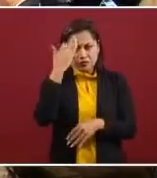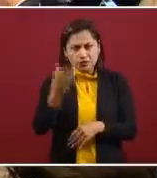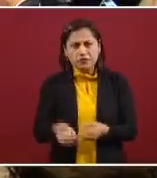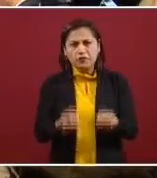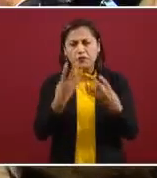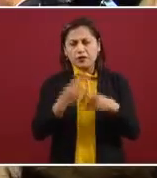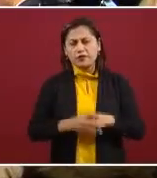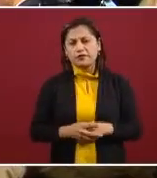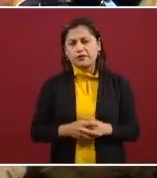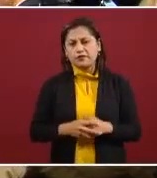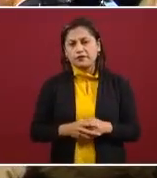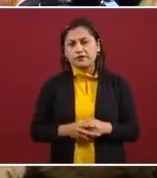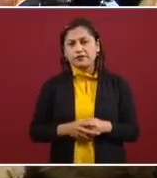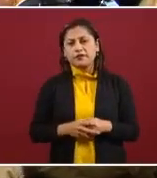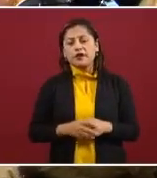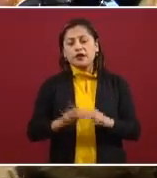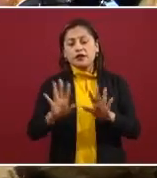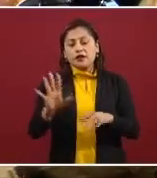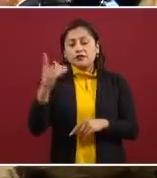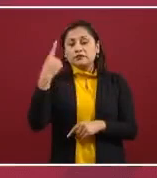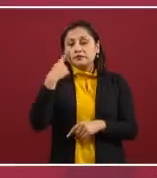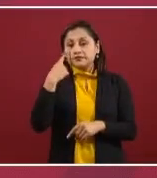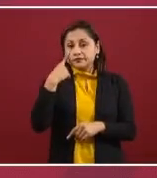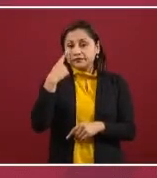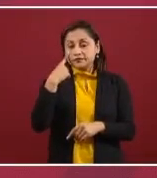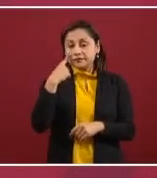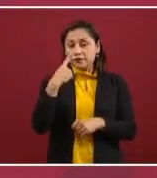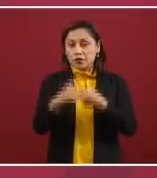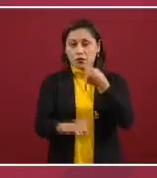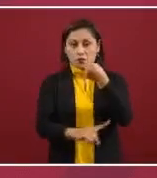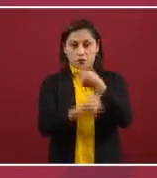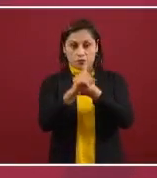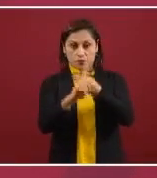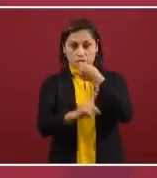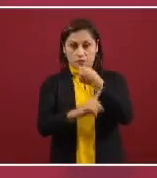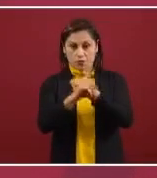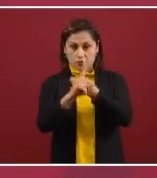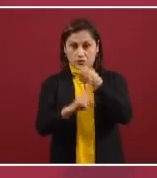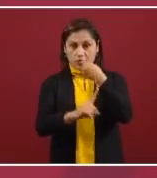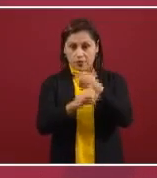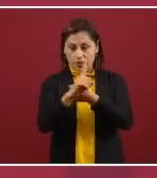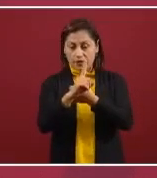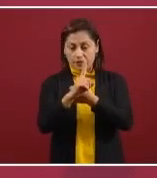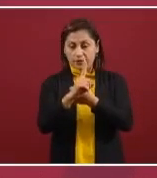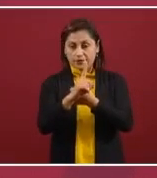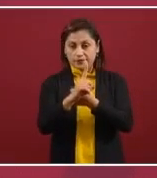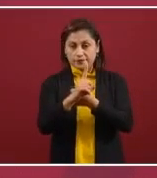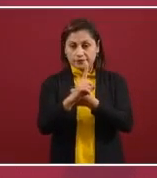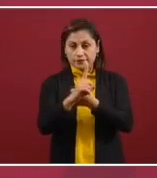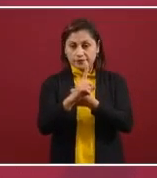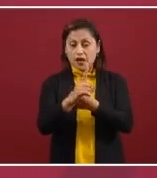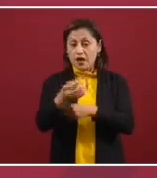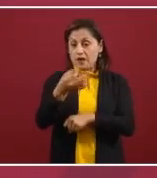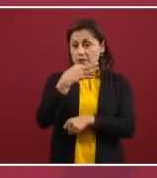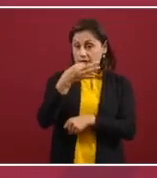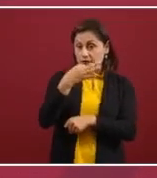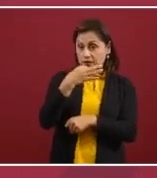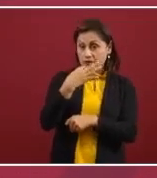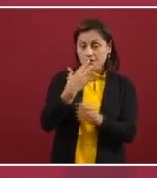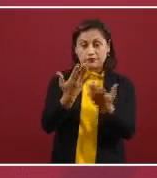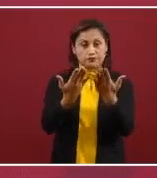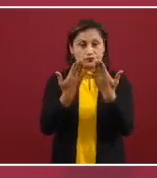mire, un problema es la falta de medicamentos